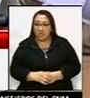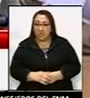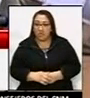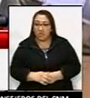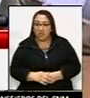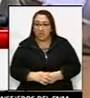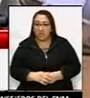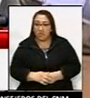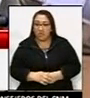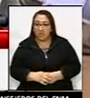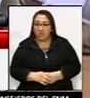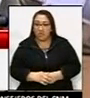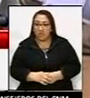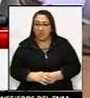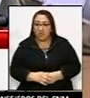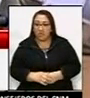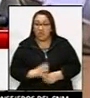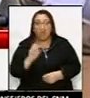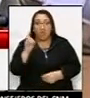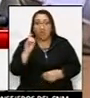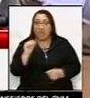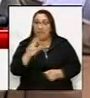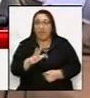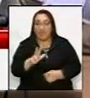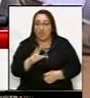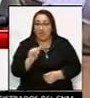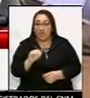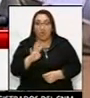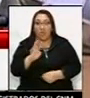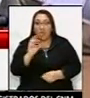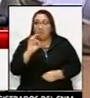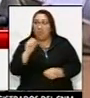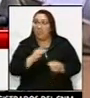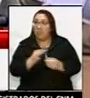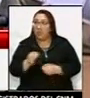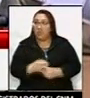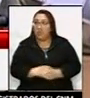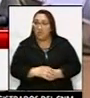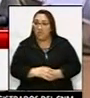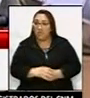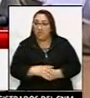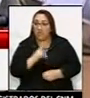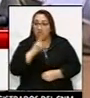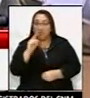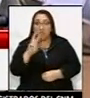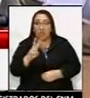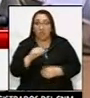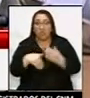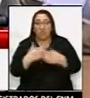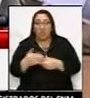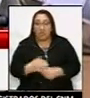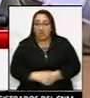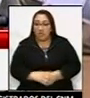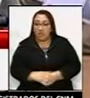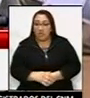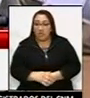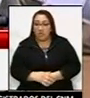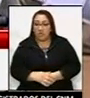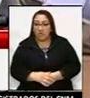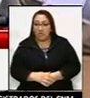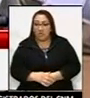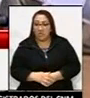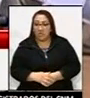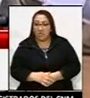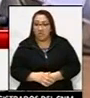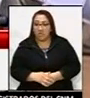es paritario. En Bolivia era 3, ahora es 4 por departamento, en Estados Unidos es 2, y así sucesivamente, en el Senado.